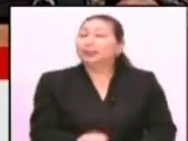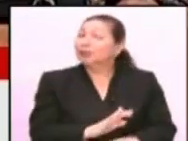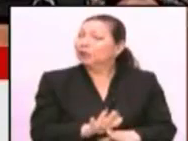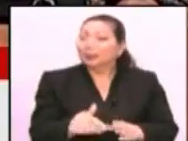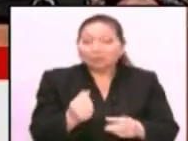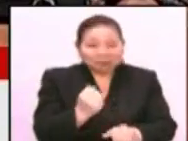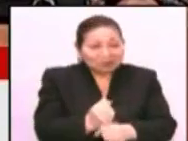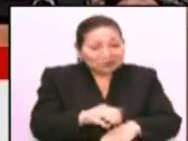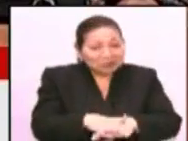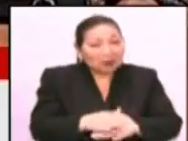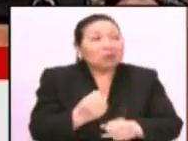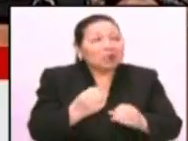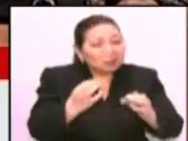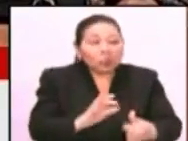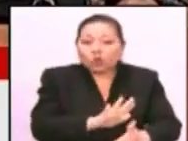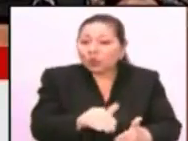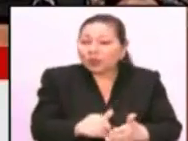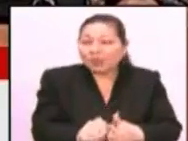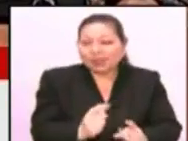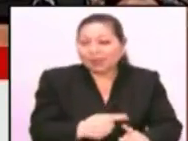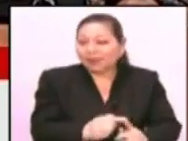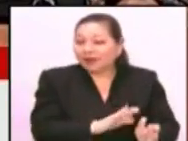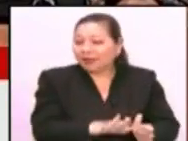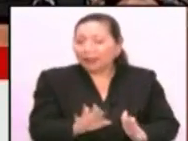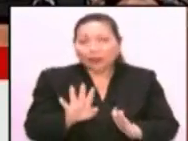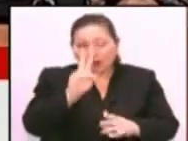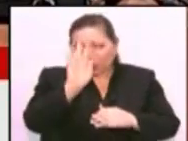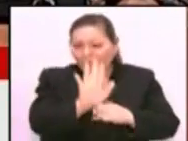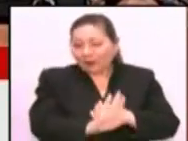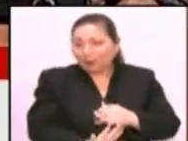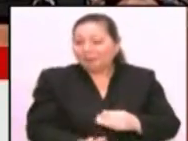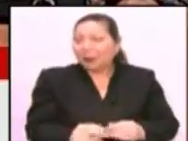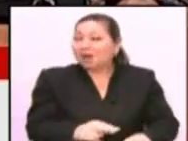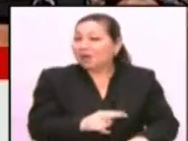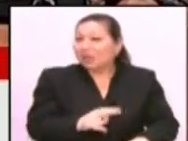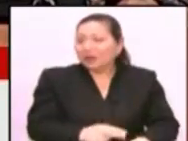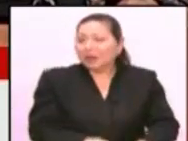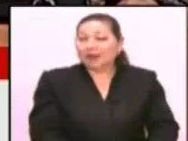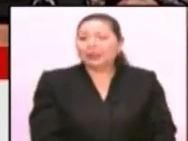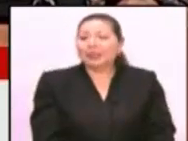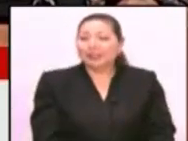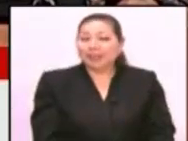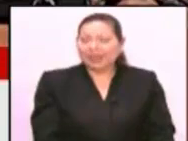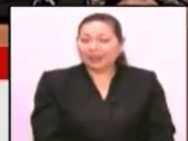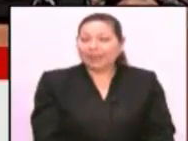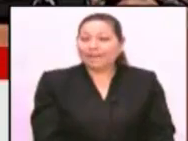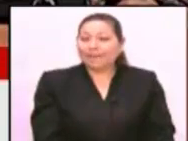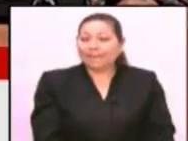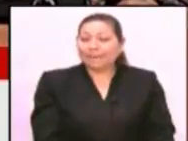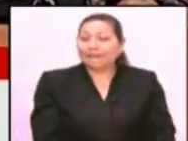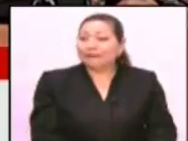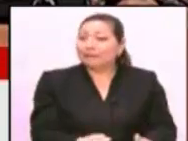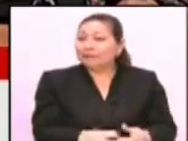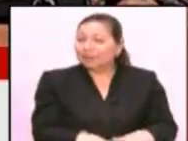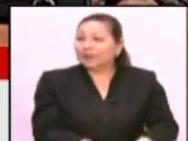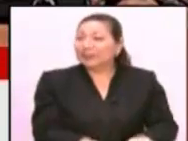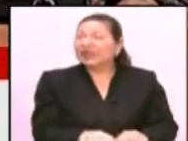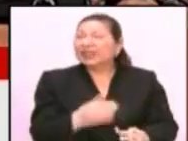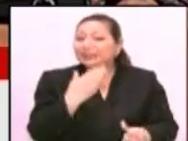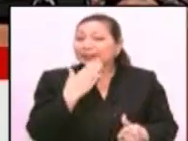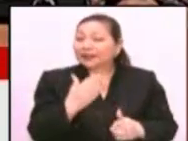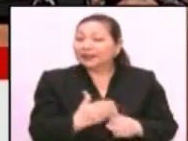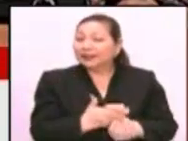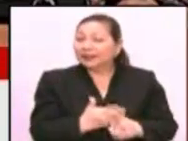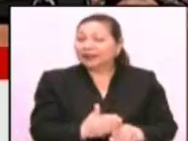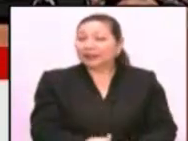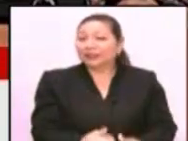todos los que trabajan en penales con nosotros, todos, sin excepción, a nivel nacional, sea una persona natural o persona jurídica. Entonces, es importante, quienes participan